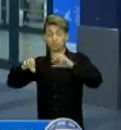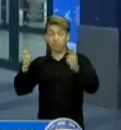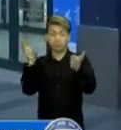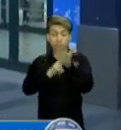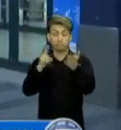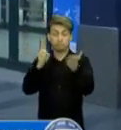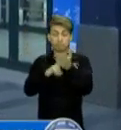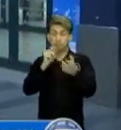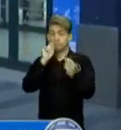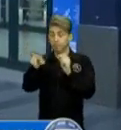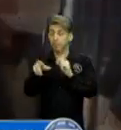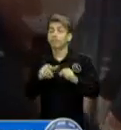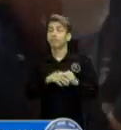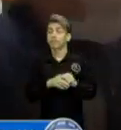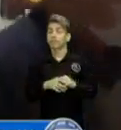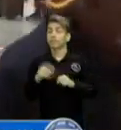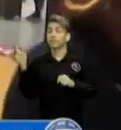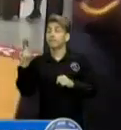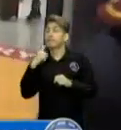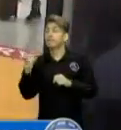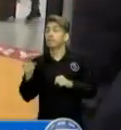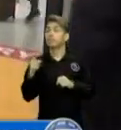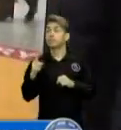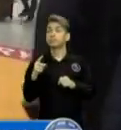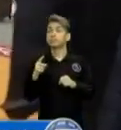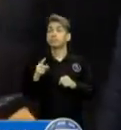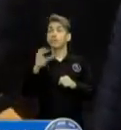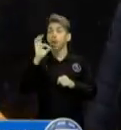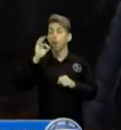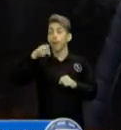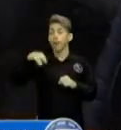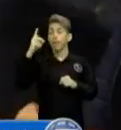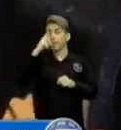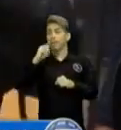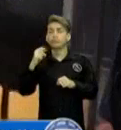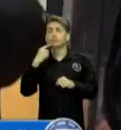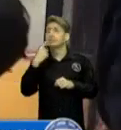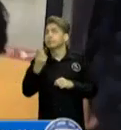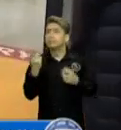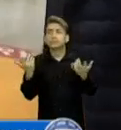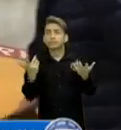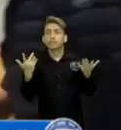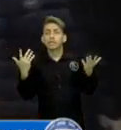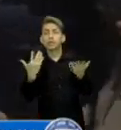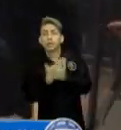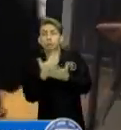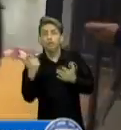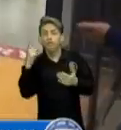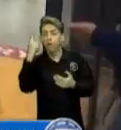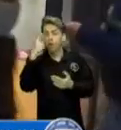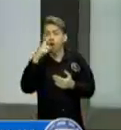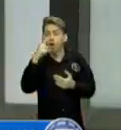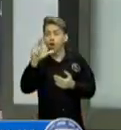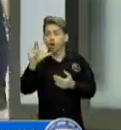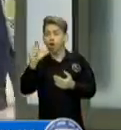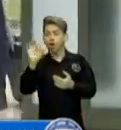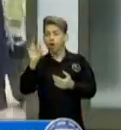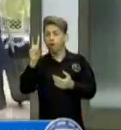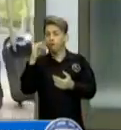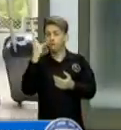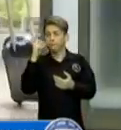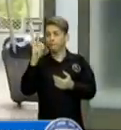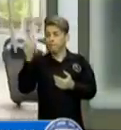su parte, desde la OMS declararon que no hay datos que muestran que la mutación del SARS-CoV-2 identificada en Reino Unido